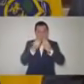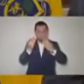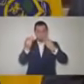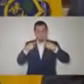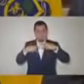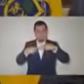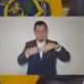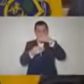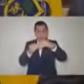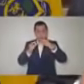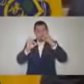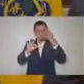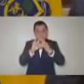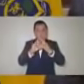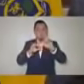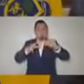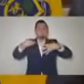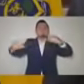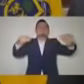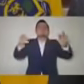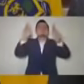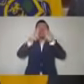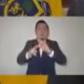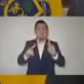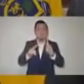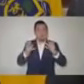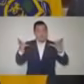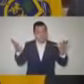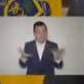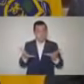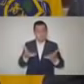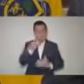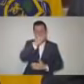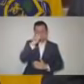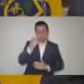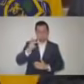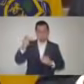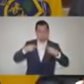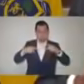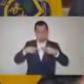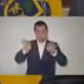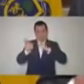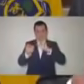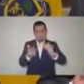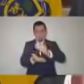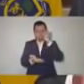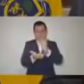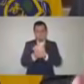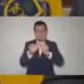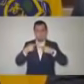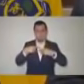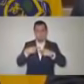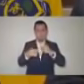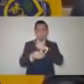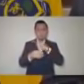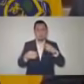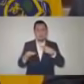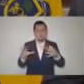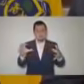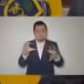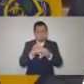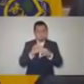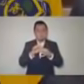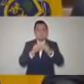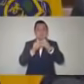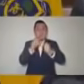estas medidas nos ayudarán a cortar la cadena de contagios al hacerlo podemos evitar el tener que parar todo una vez